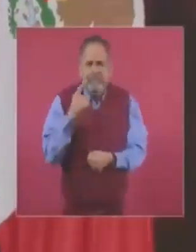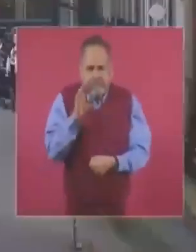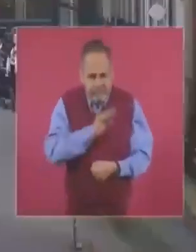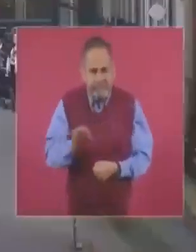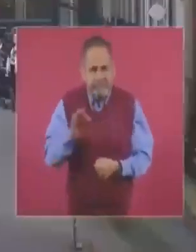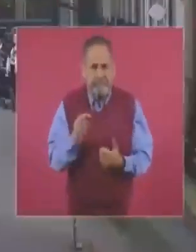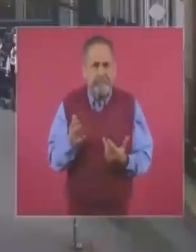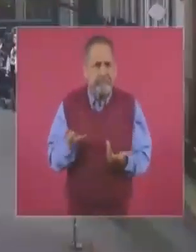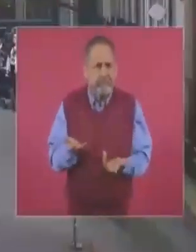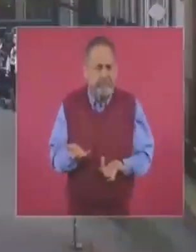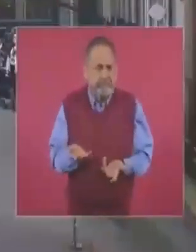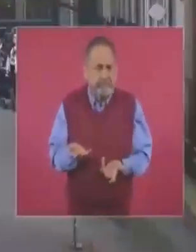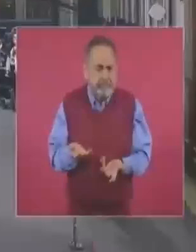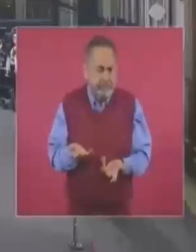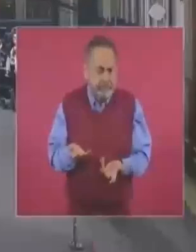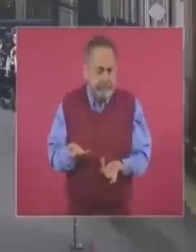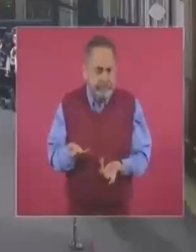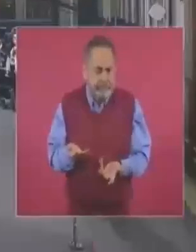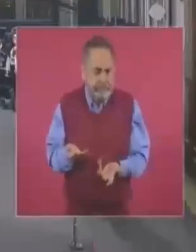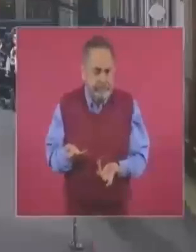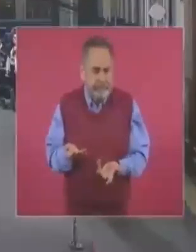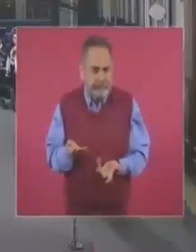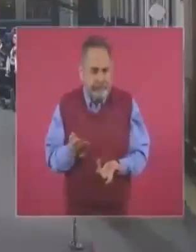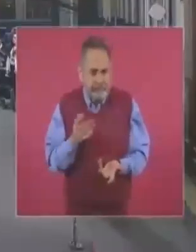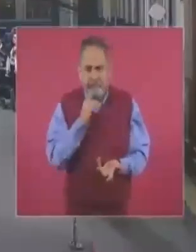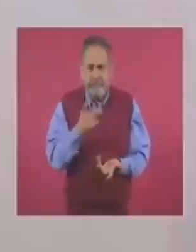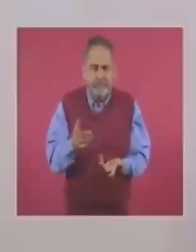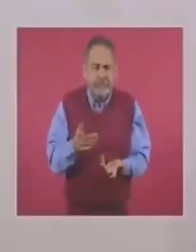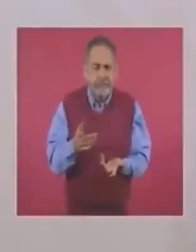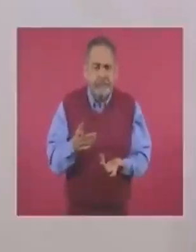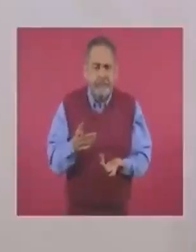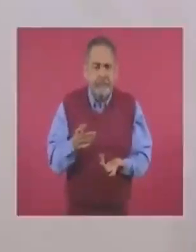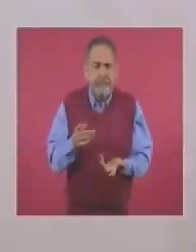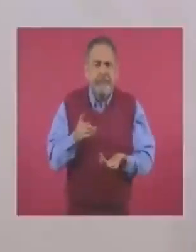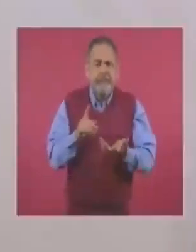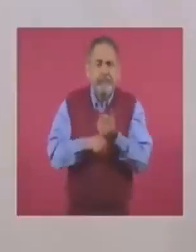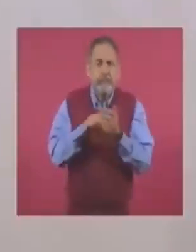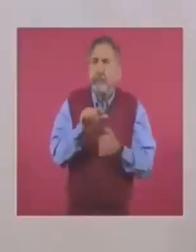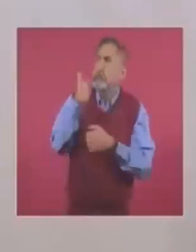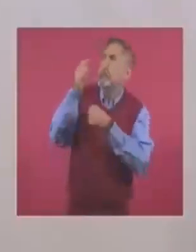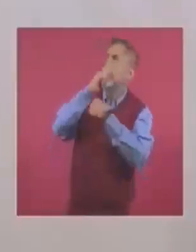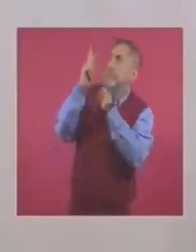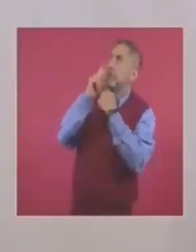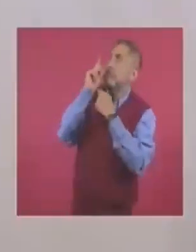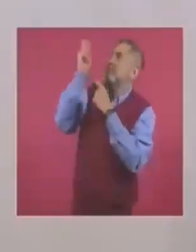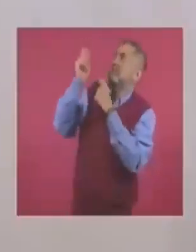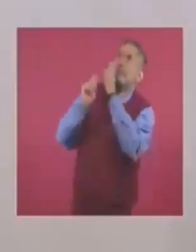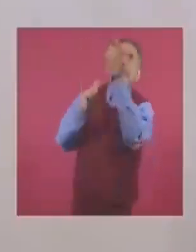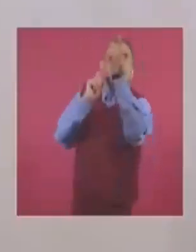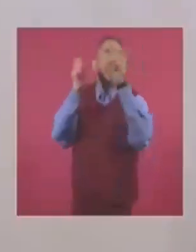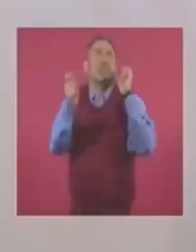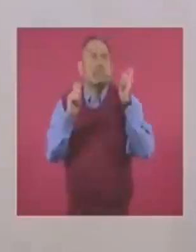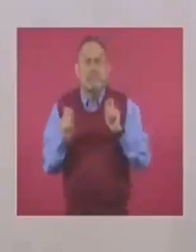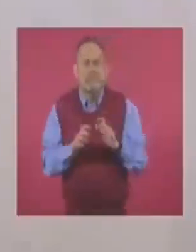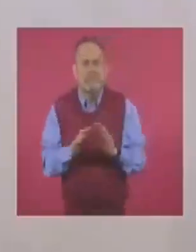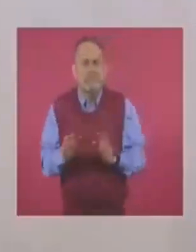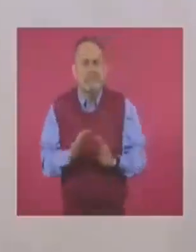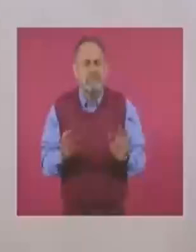sus redes mediáticas, no solo medios de comunicación corporativos en México, sino